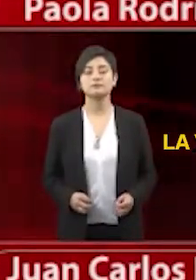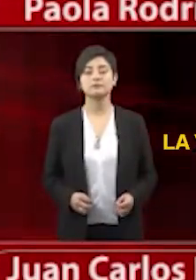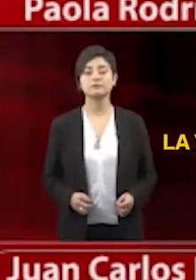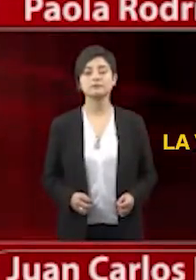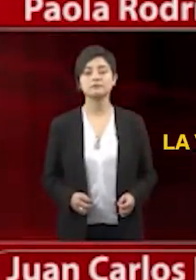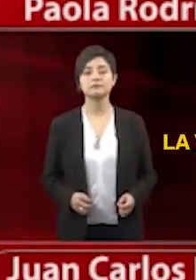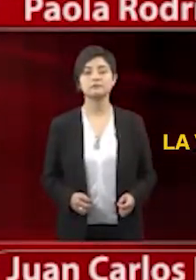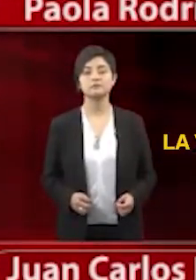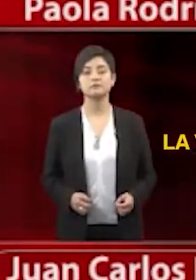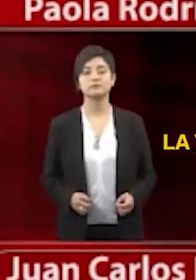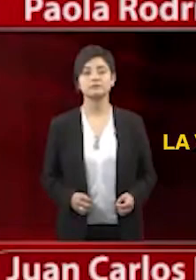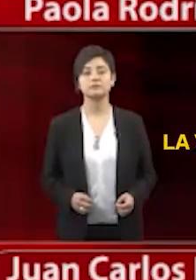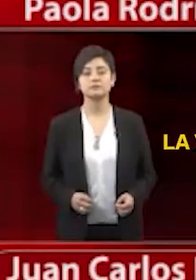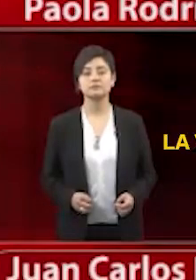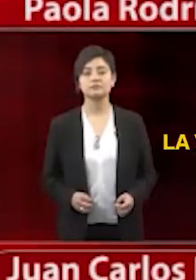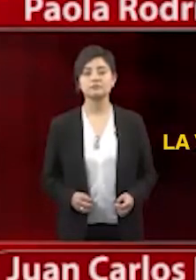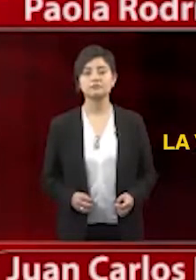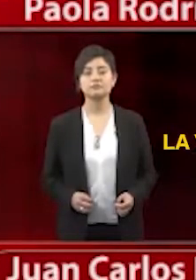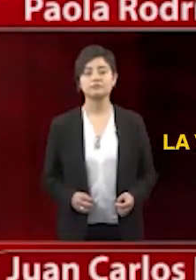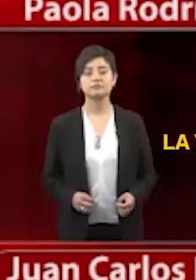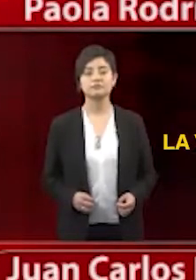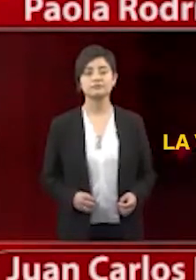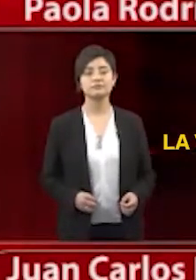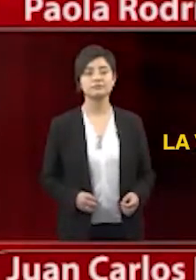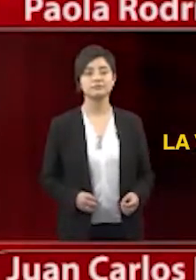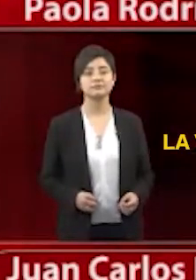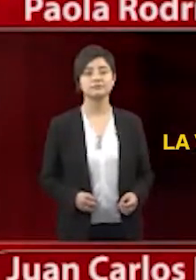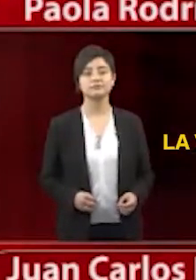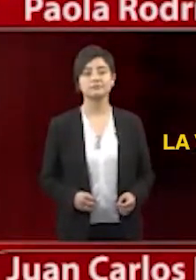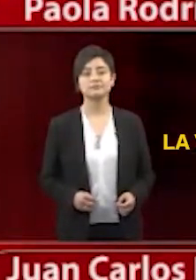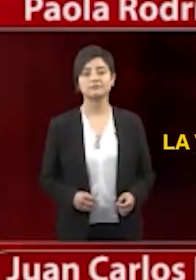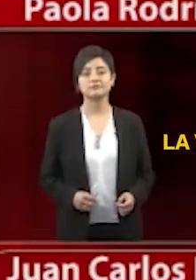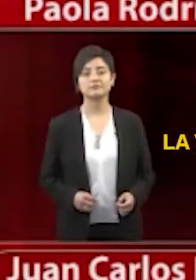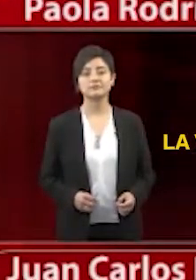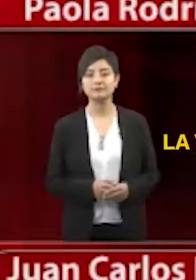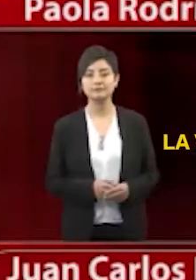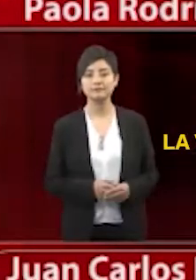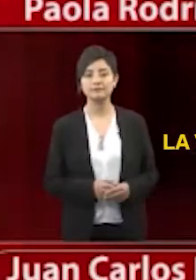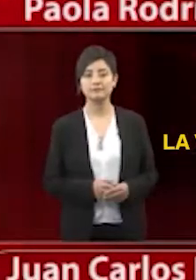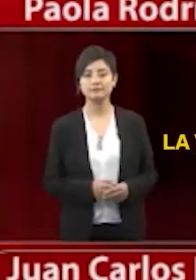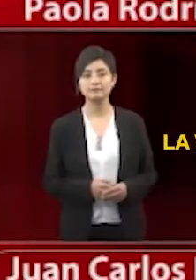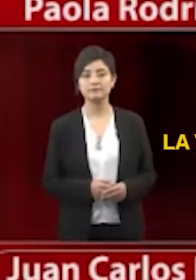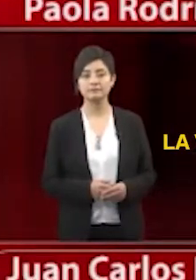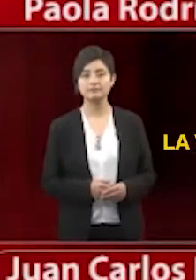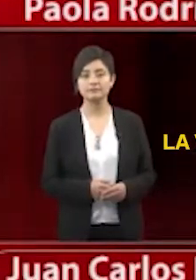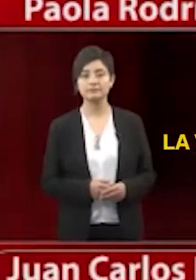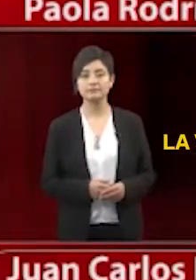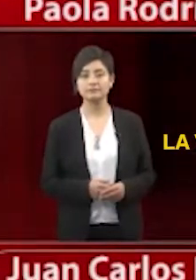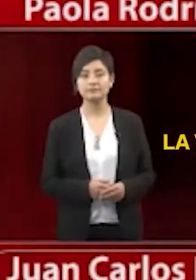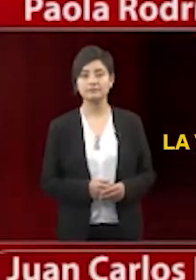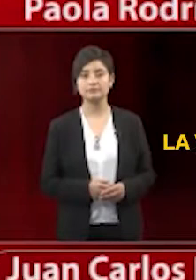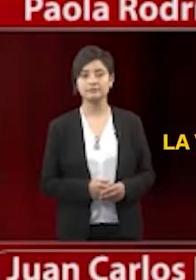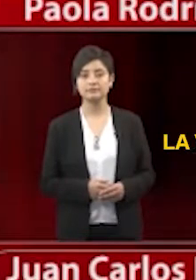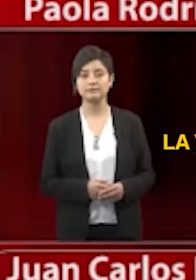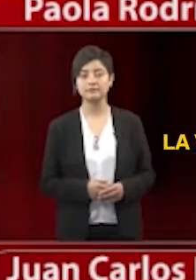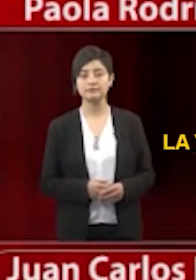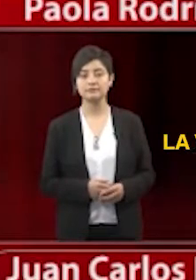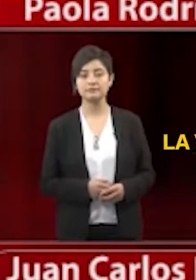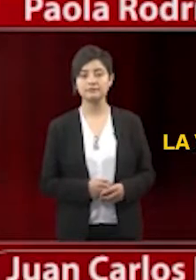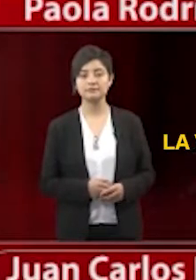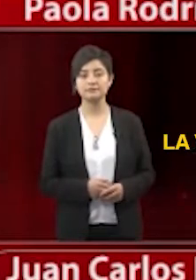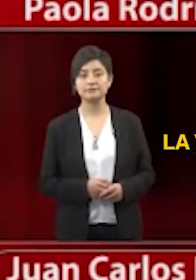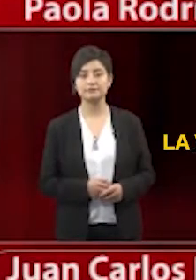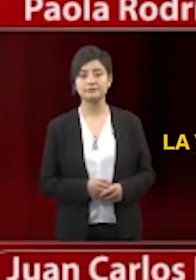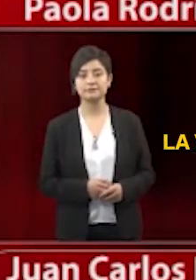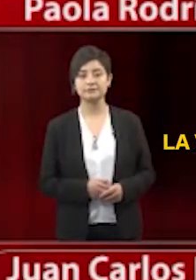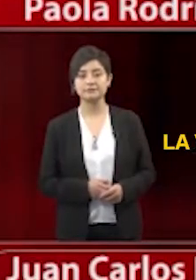que se necesita menos glifosato, es todo lo contrario. Ellos crearon las semillas transgénicas para vender más glifosato. Monsanto fue comprado por Bayer,